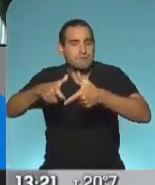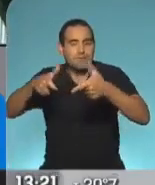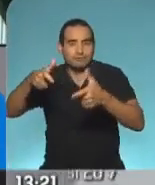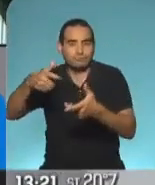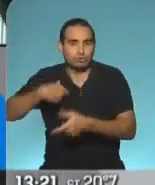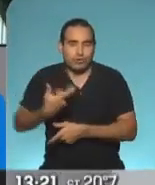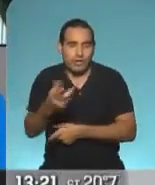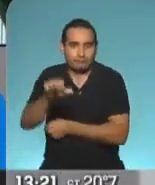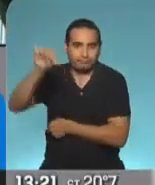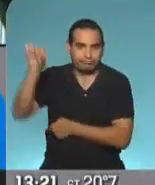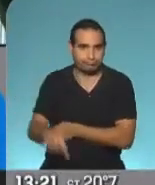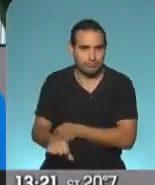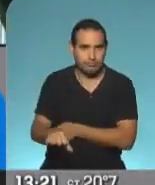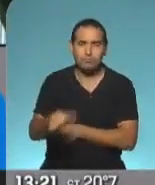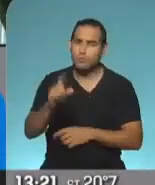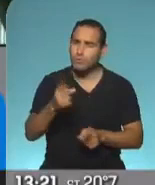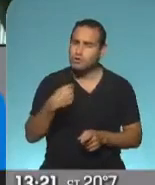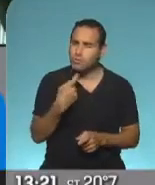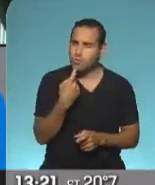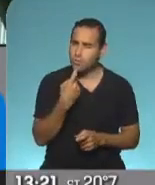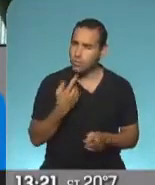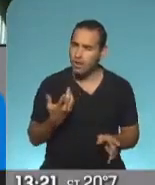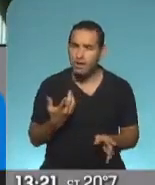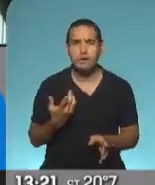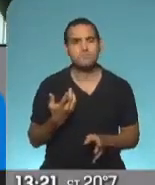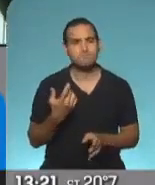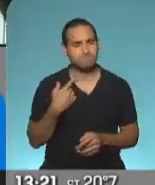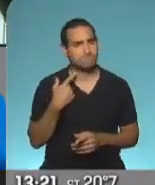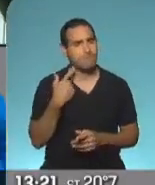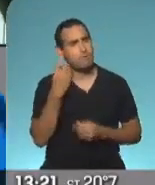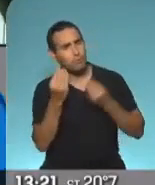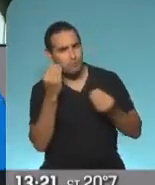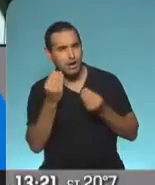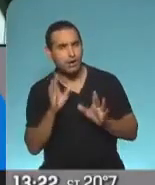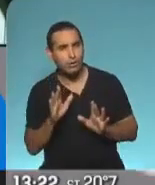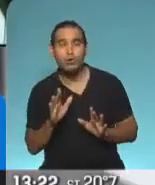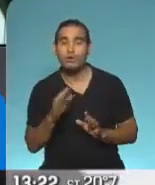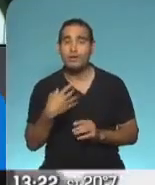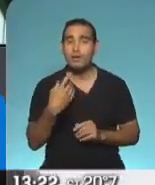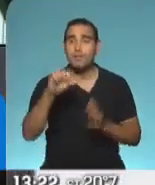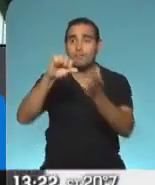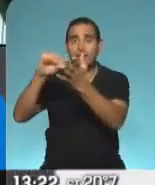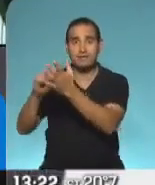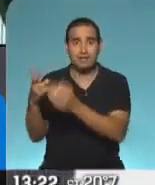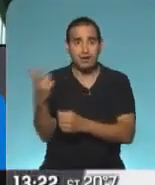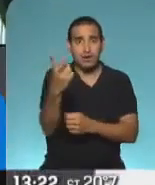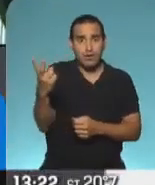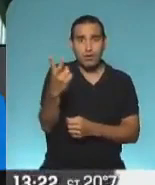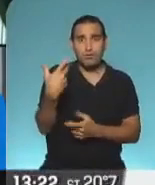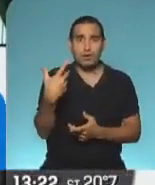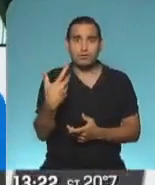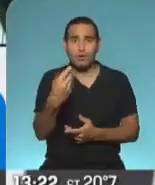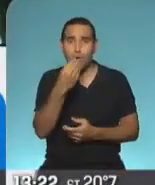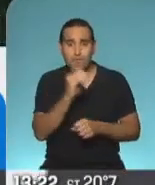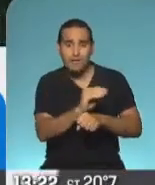en una sociedad. Pero a mí me queda una duda, y es una preocupación. Ninguno de esos lugares tiene bolsones de pobreza